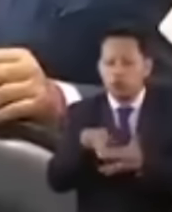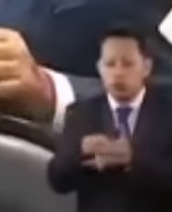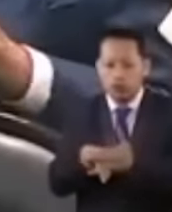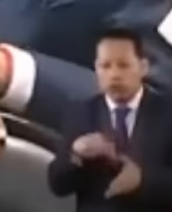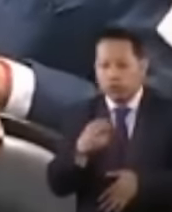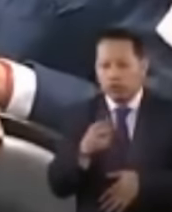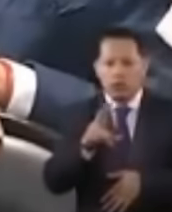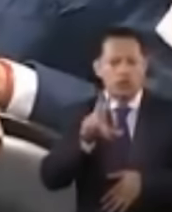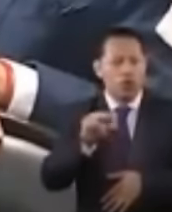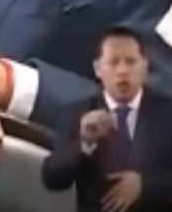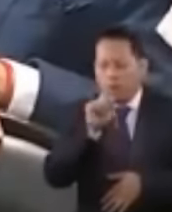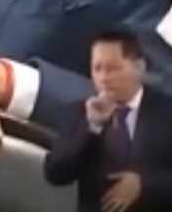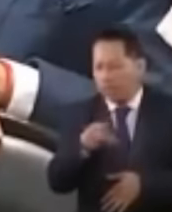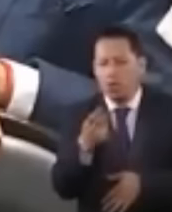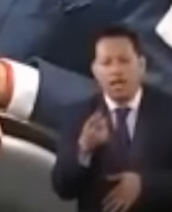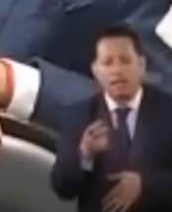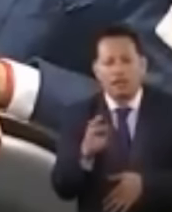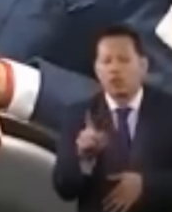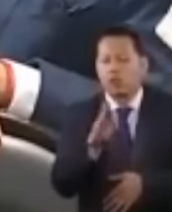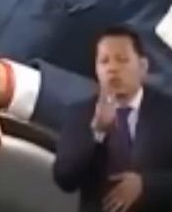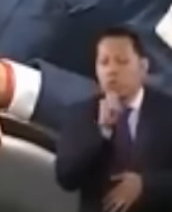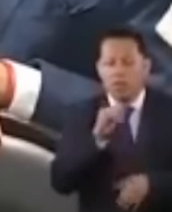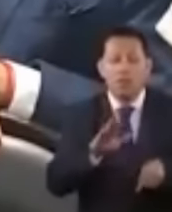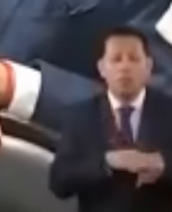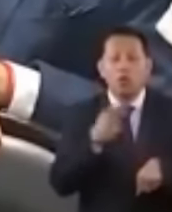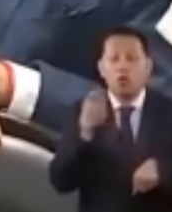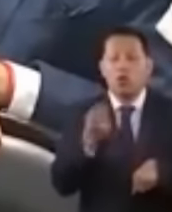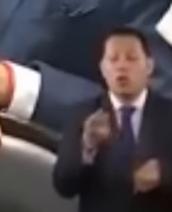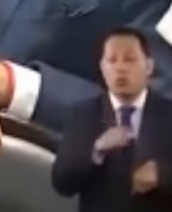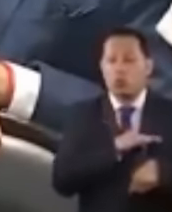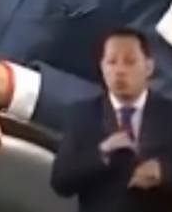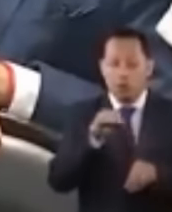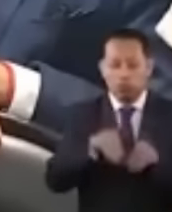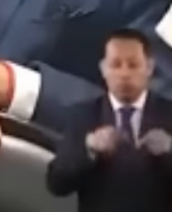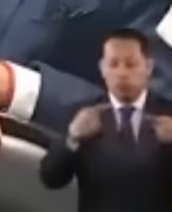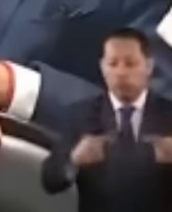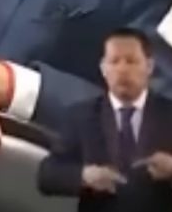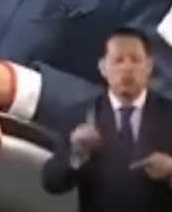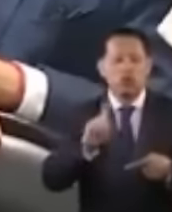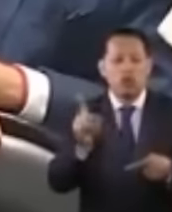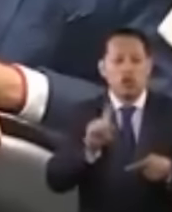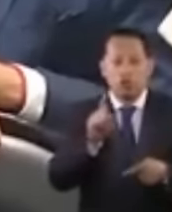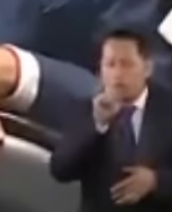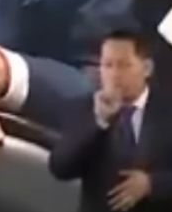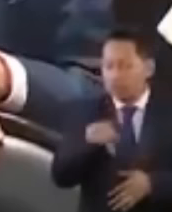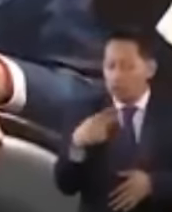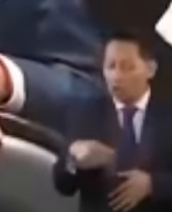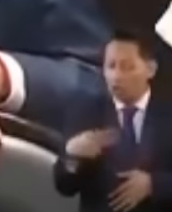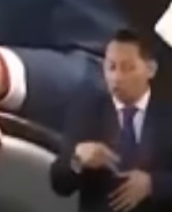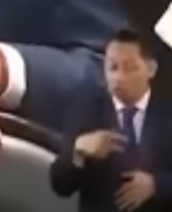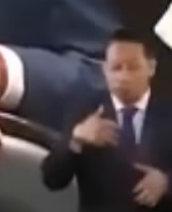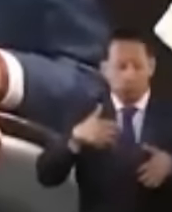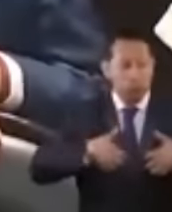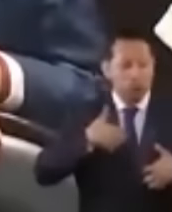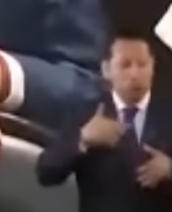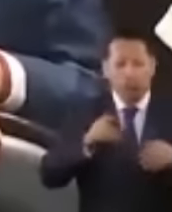No será desde esa miseria humana que podrán construir oposición a este proceso. No será desde su vileza,